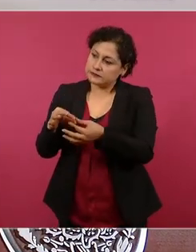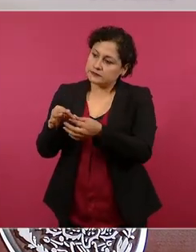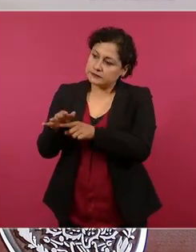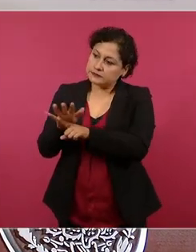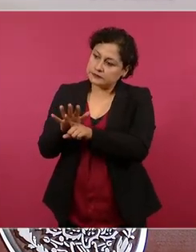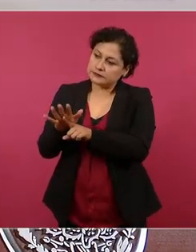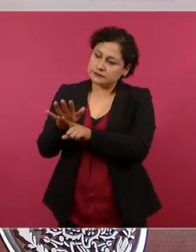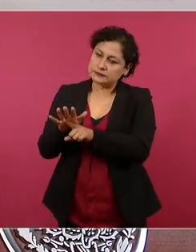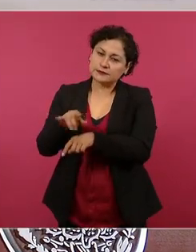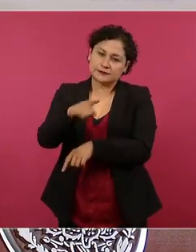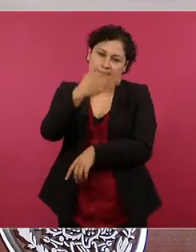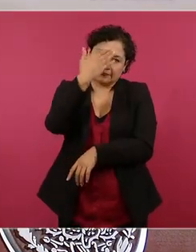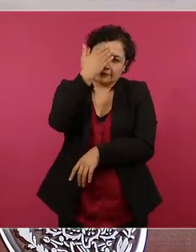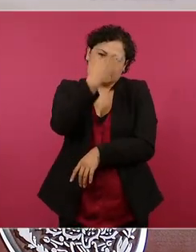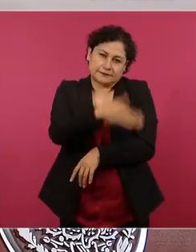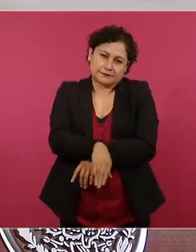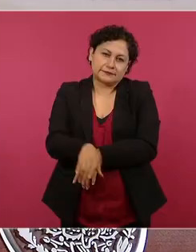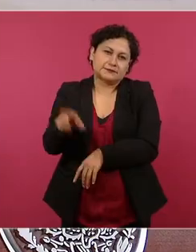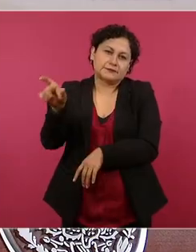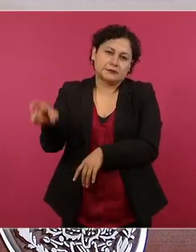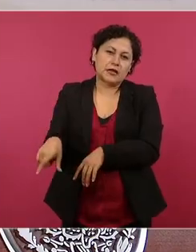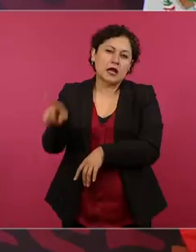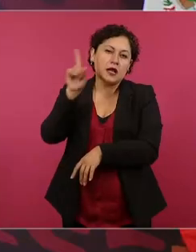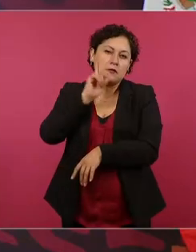mujeres, decidida,